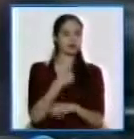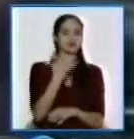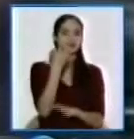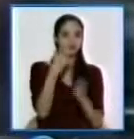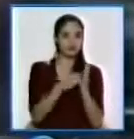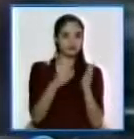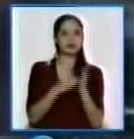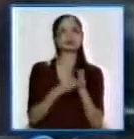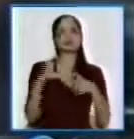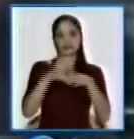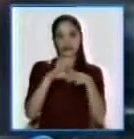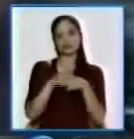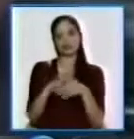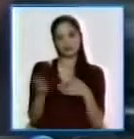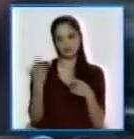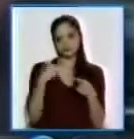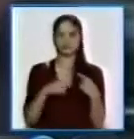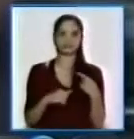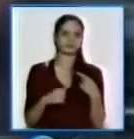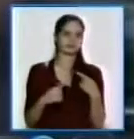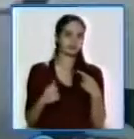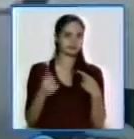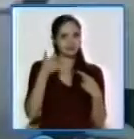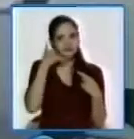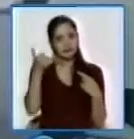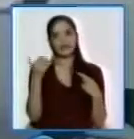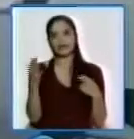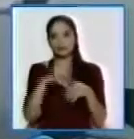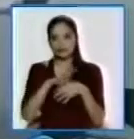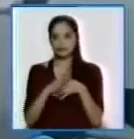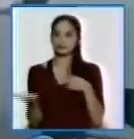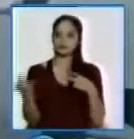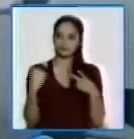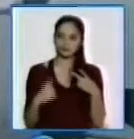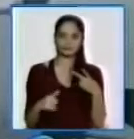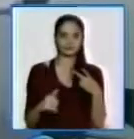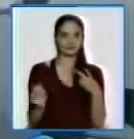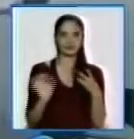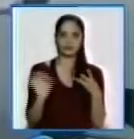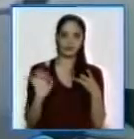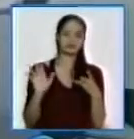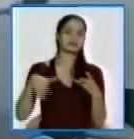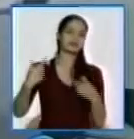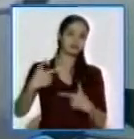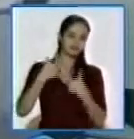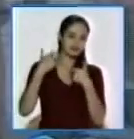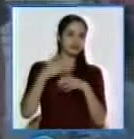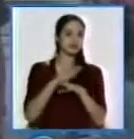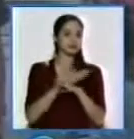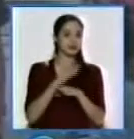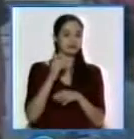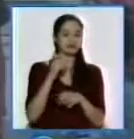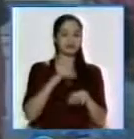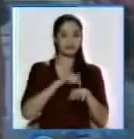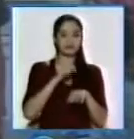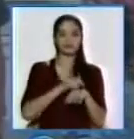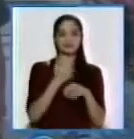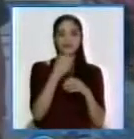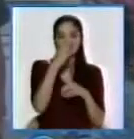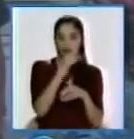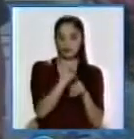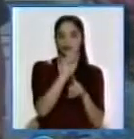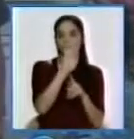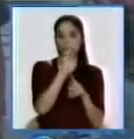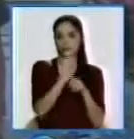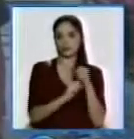al taxista para que lo fuera a recoger y el taxista nunca llegó. 11 años de su vida le dedicó ella a su esposo, con quien tuvo una hija que hoy tiene 9 años